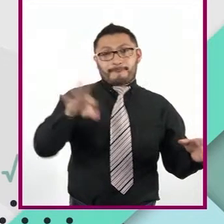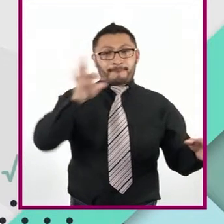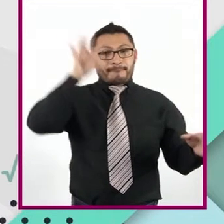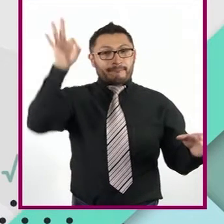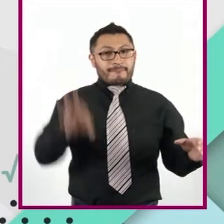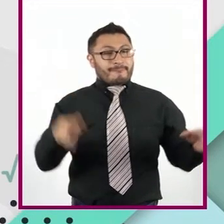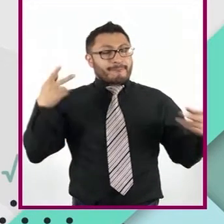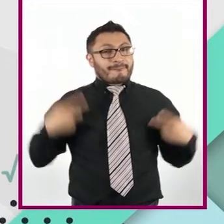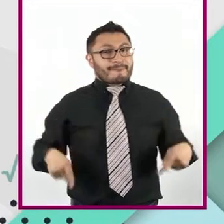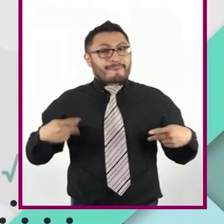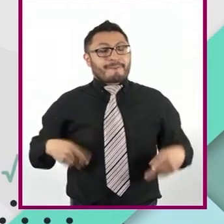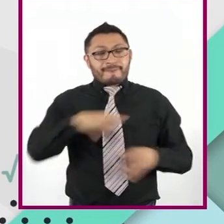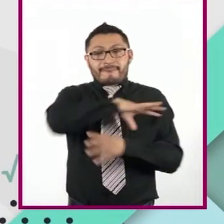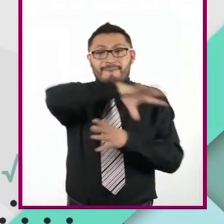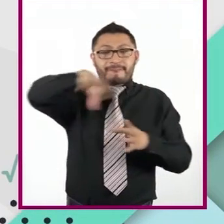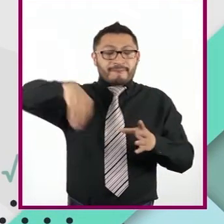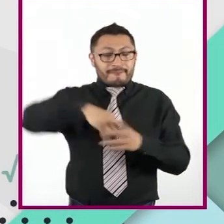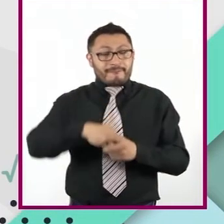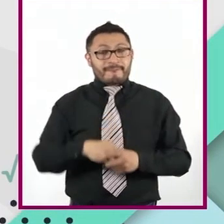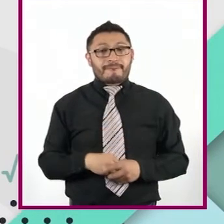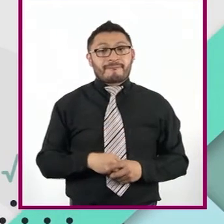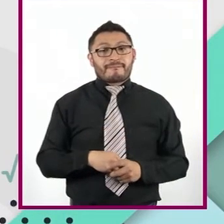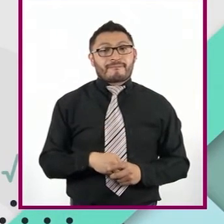de la población total.